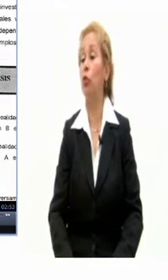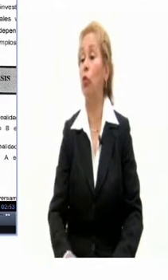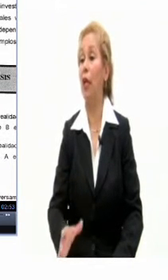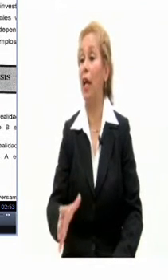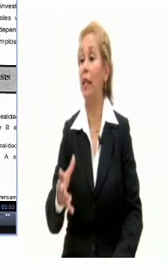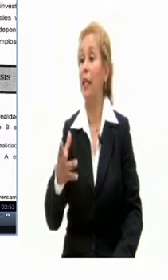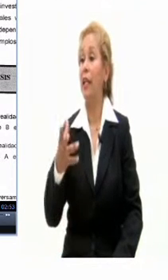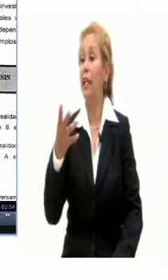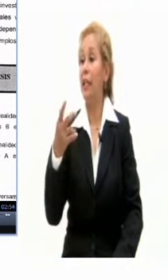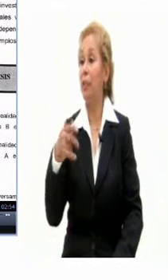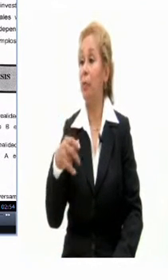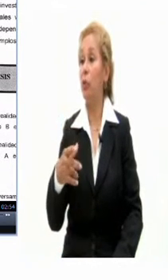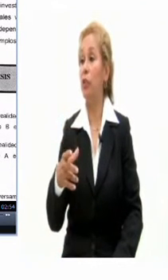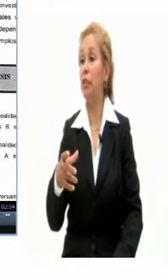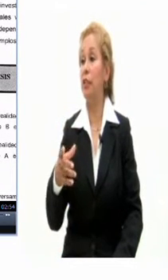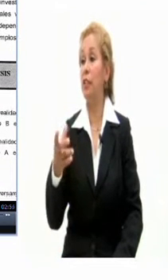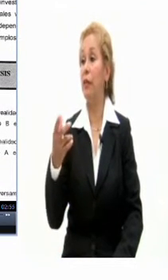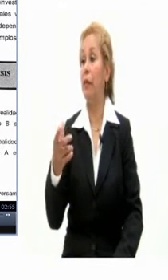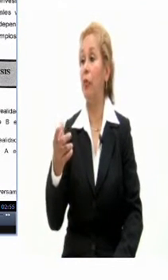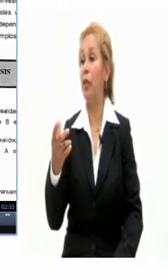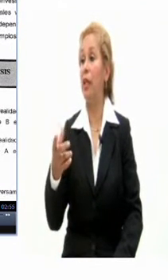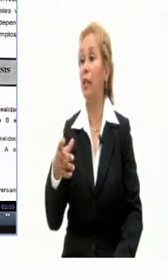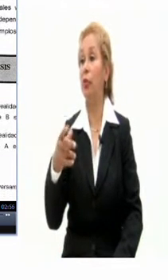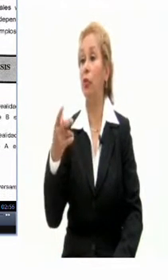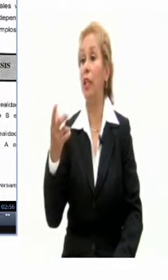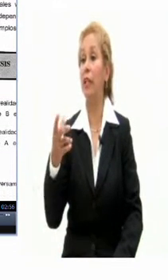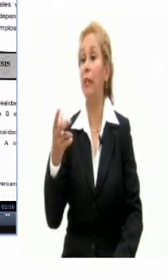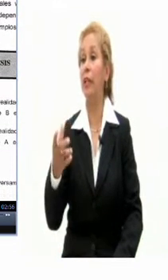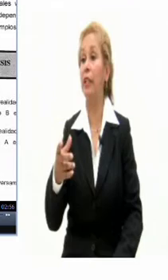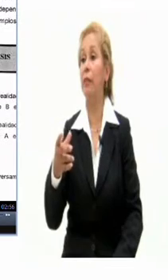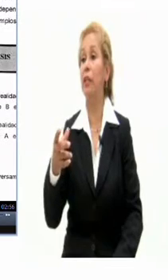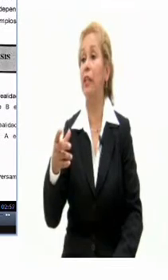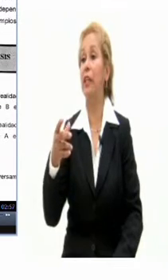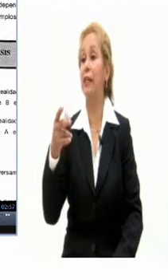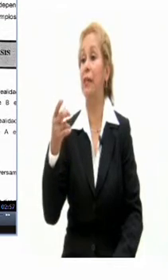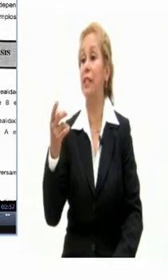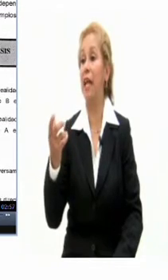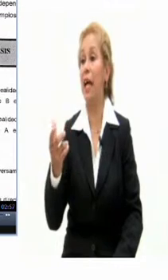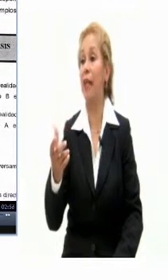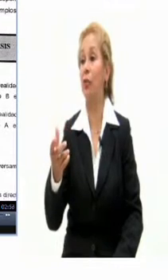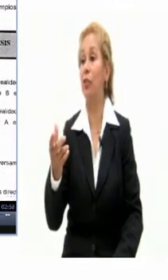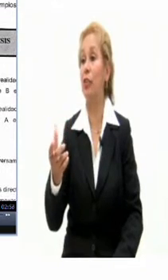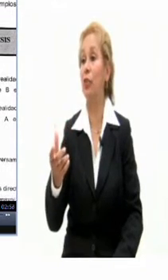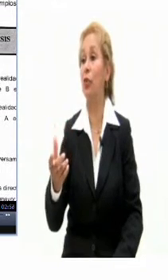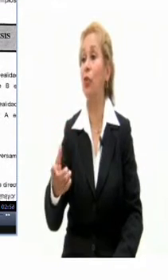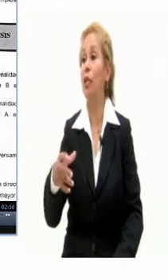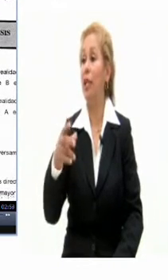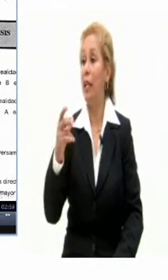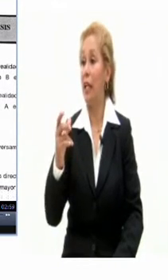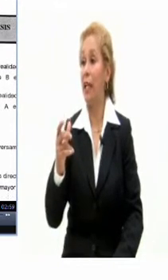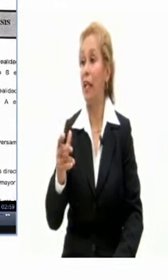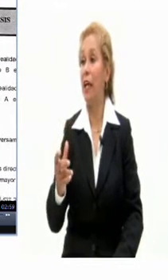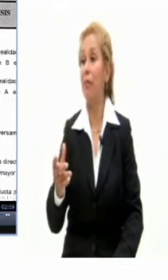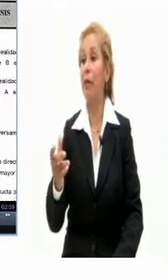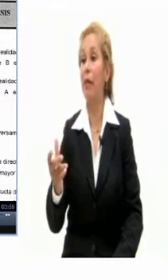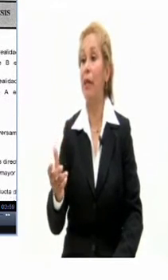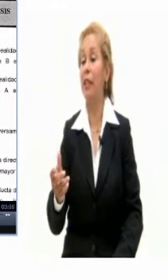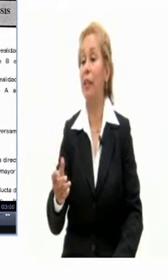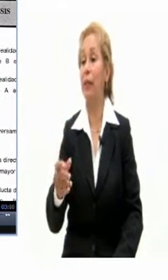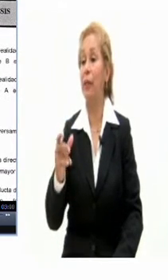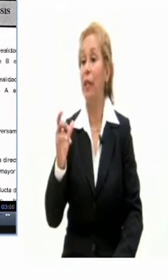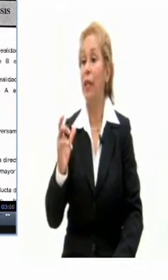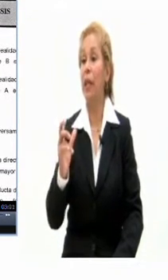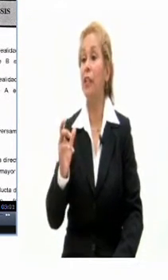poder nosotros formular las hipótesis, debemos de constantemente, pues, revisar, ¿no es cierto?, la